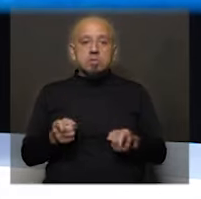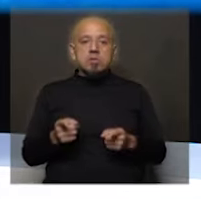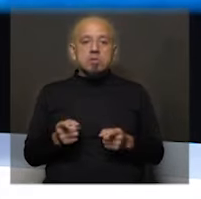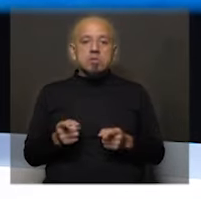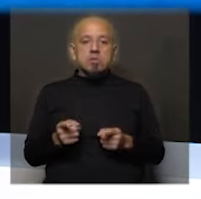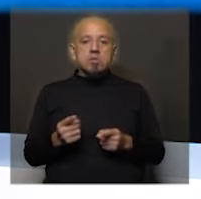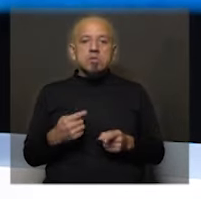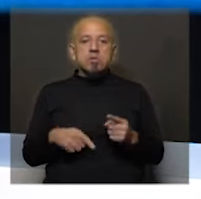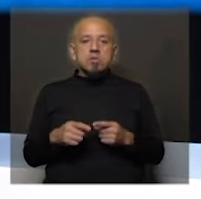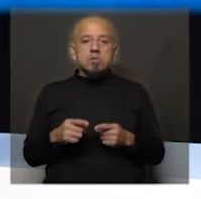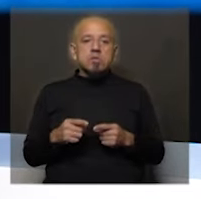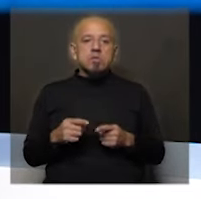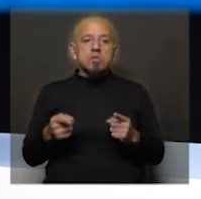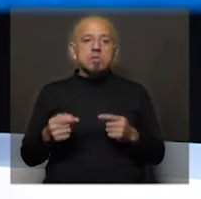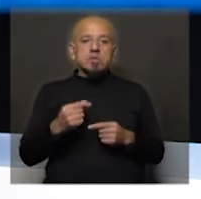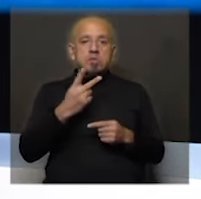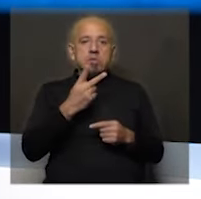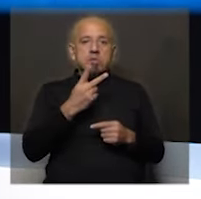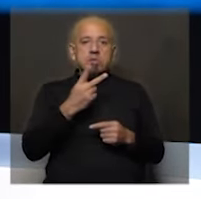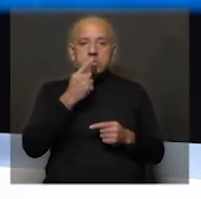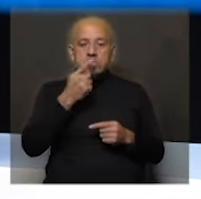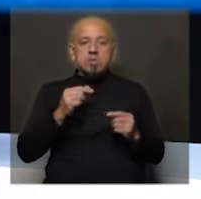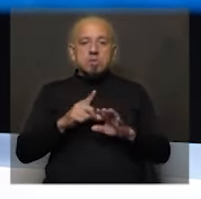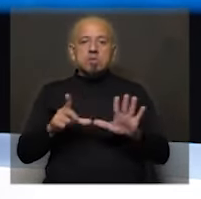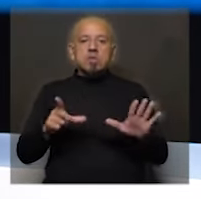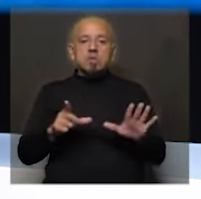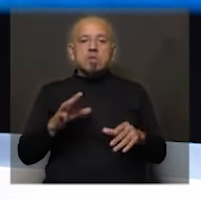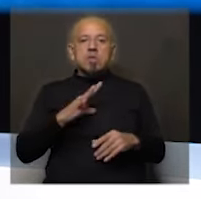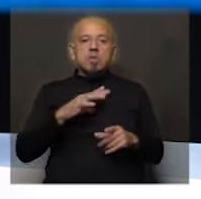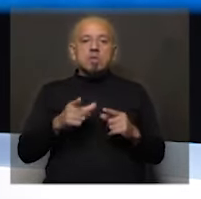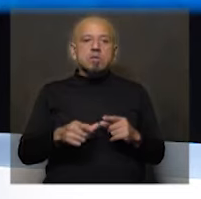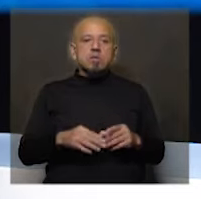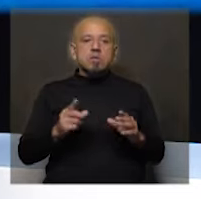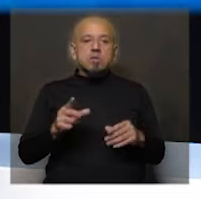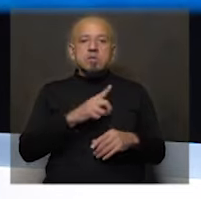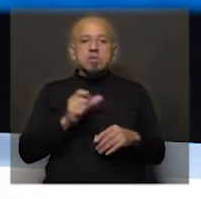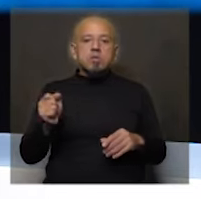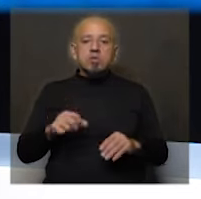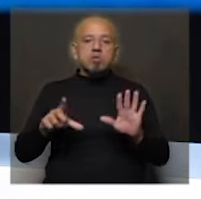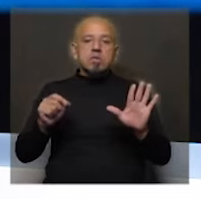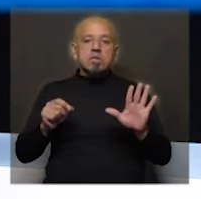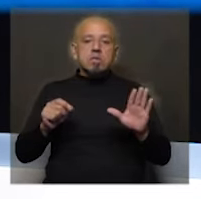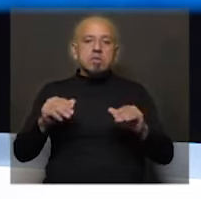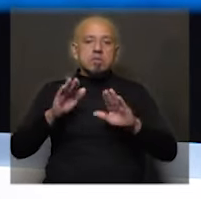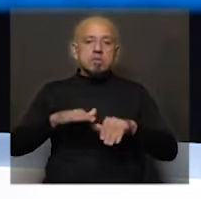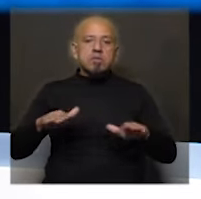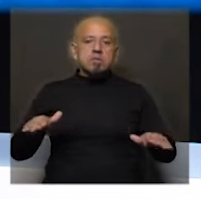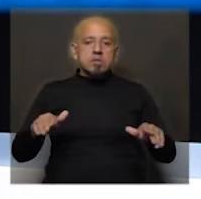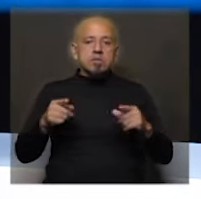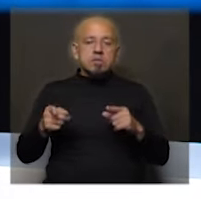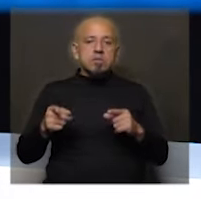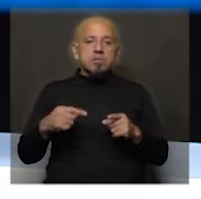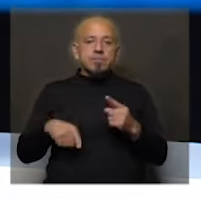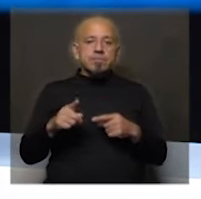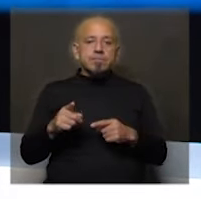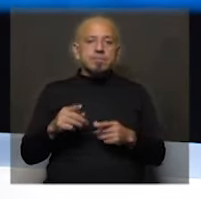olvidemos que desde el 2017 hasta ahora hay más o menos unos 170 niños que fueron testigos y víctimas